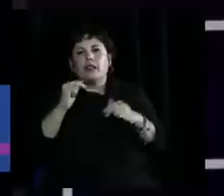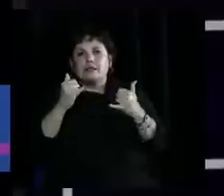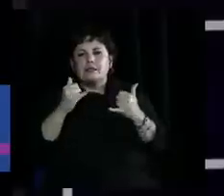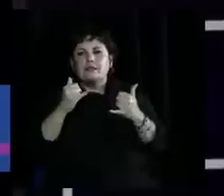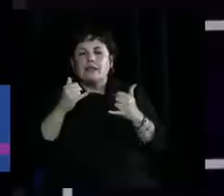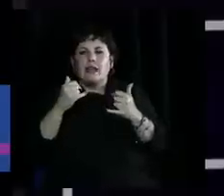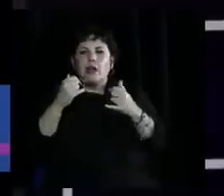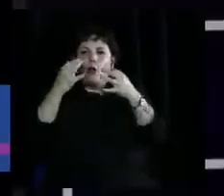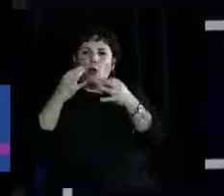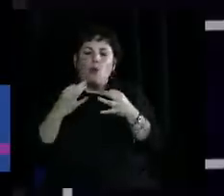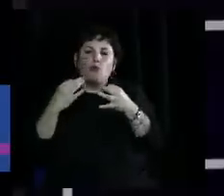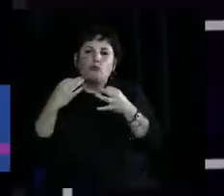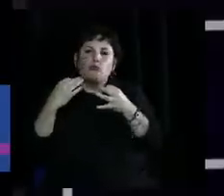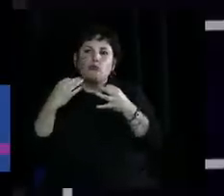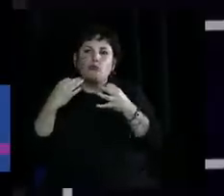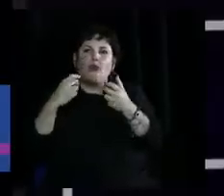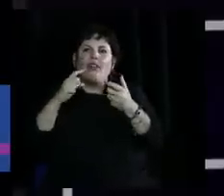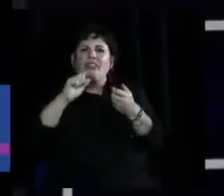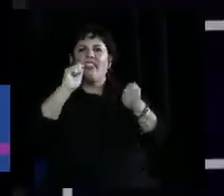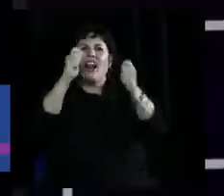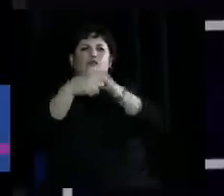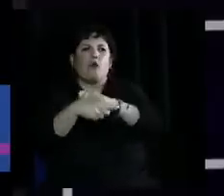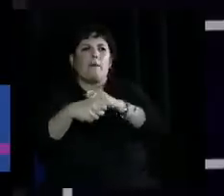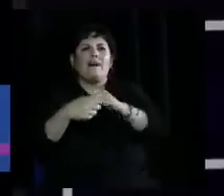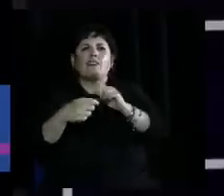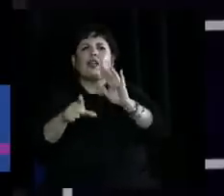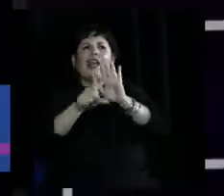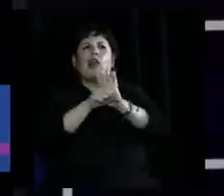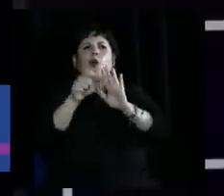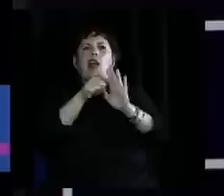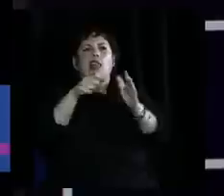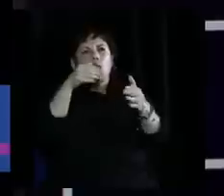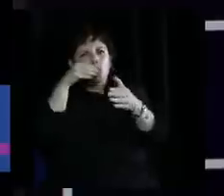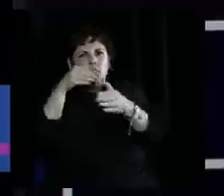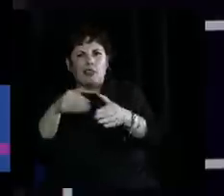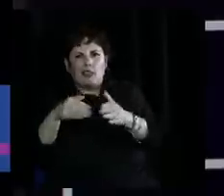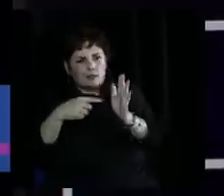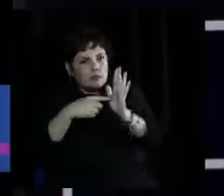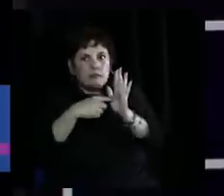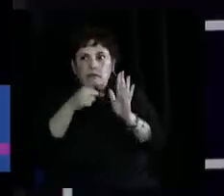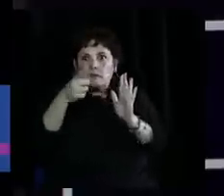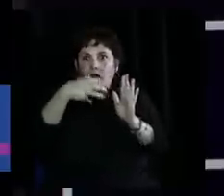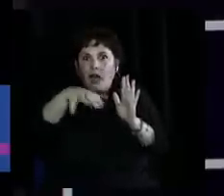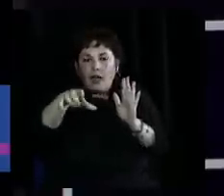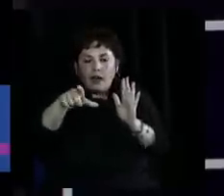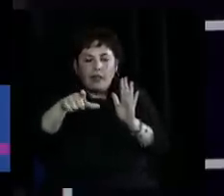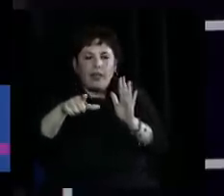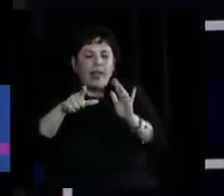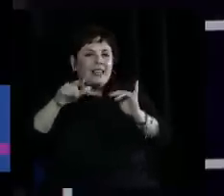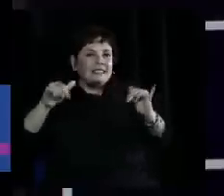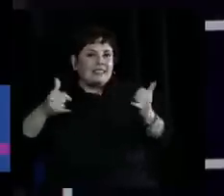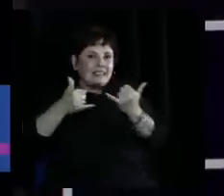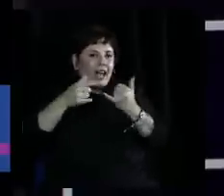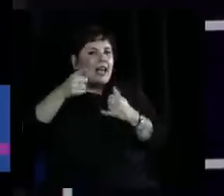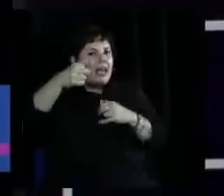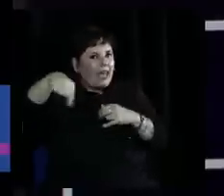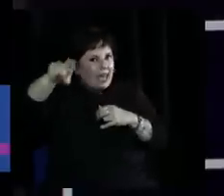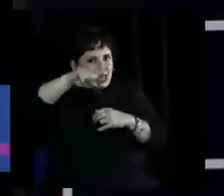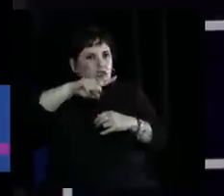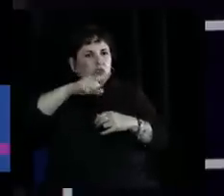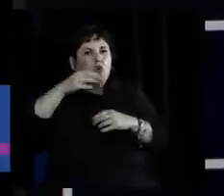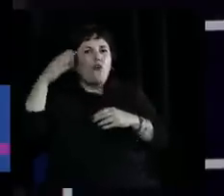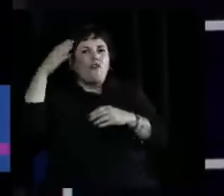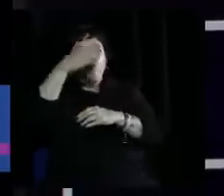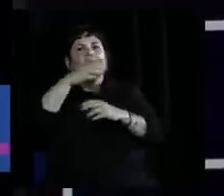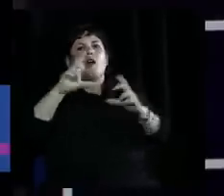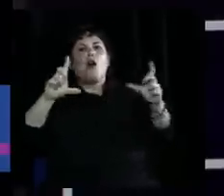correr de las transformaciones que produce la ley de urgente consideración en esta área. Ya ellos estuvieron hoy en la Comisión